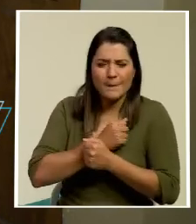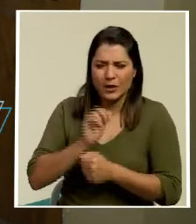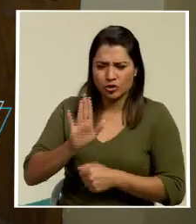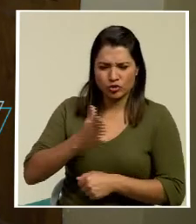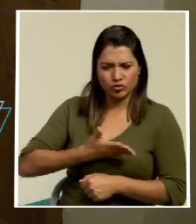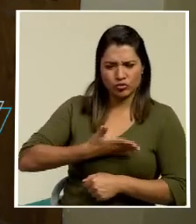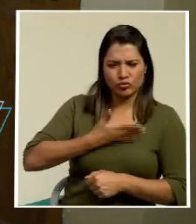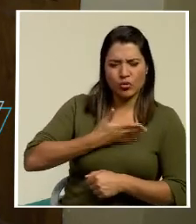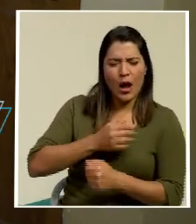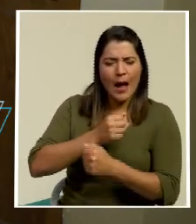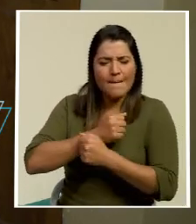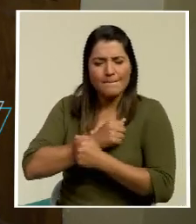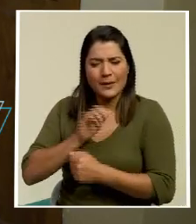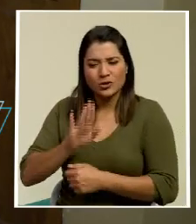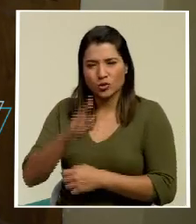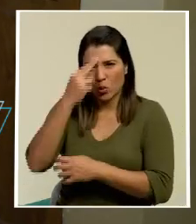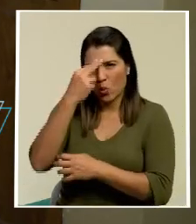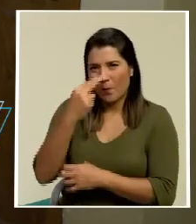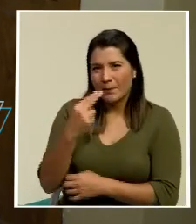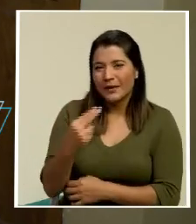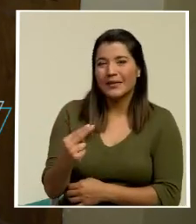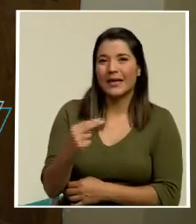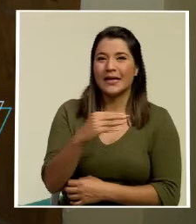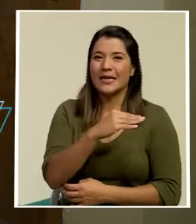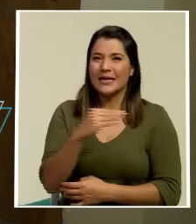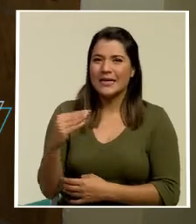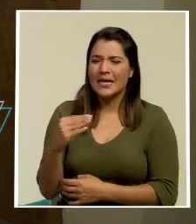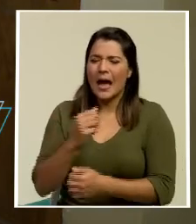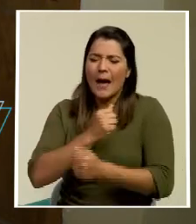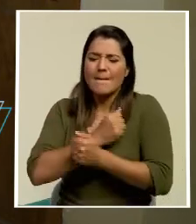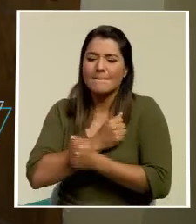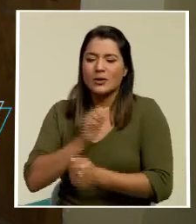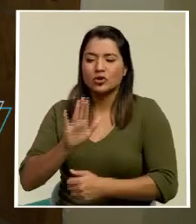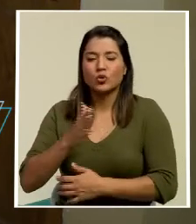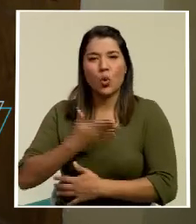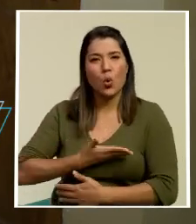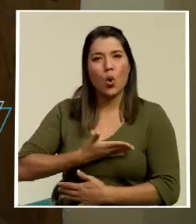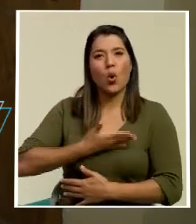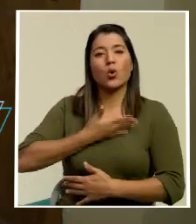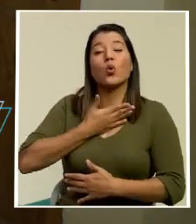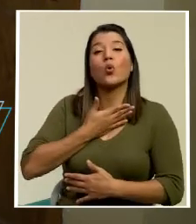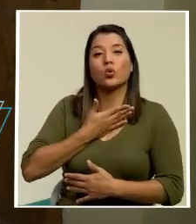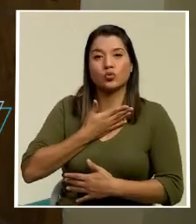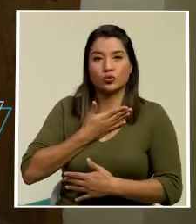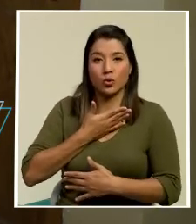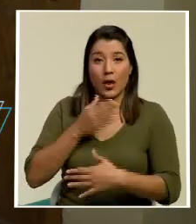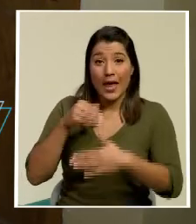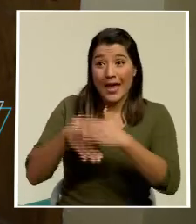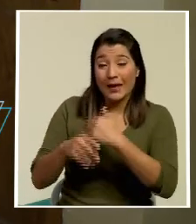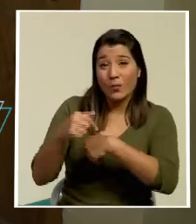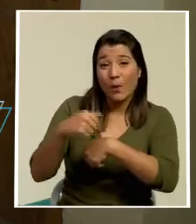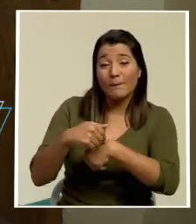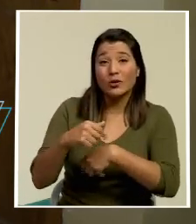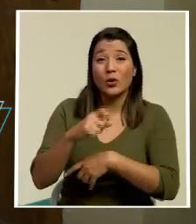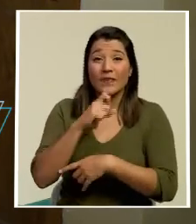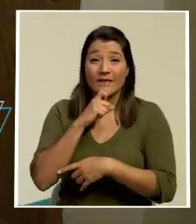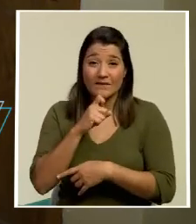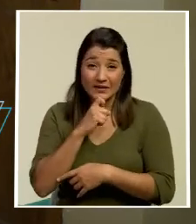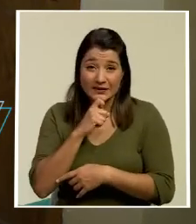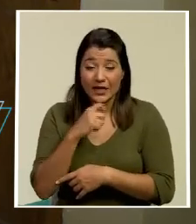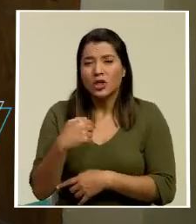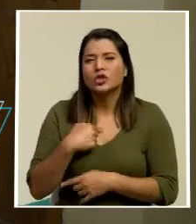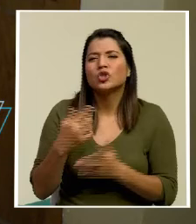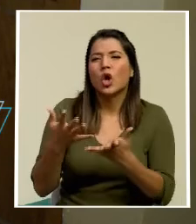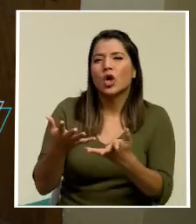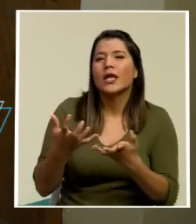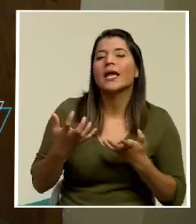humildad entre los humildes y ese terco orgullo forjado en la noble arena de los desiertos. Hubiera querido